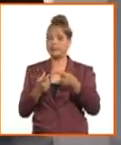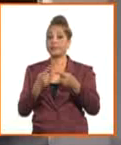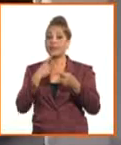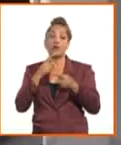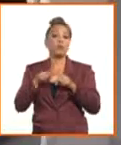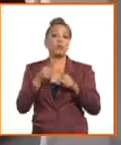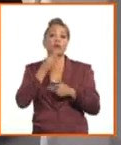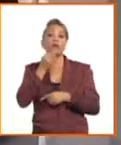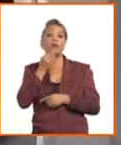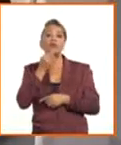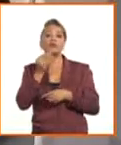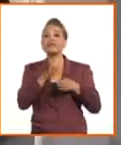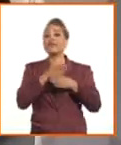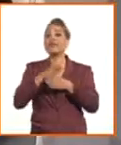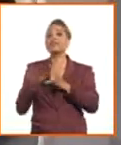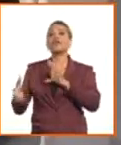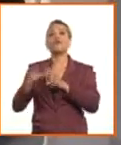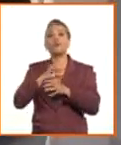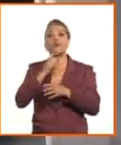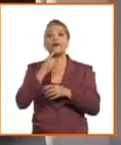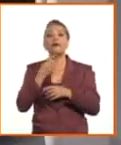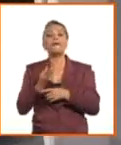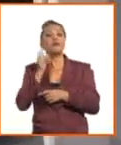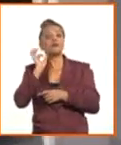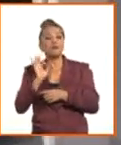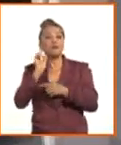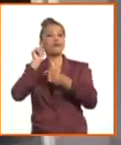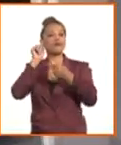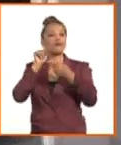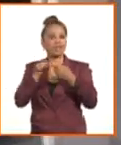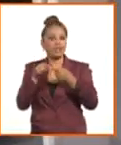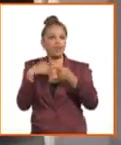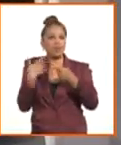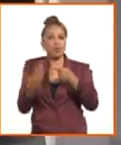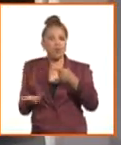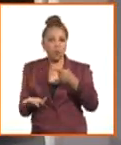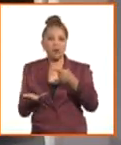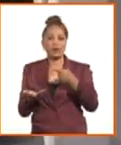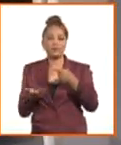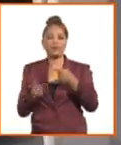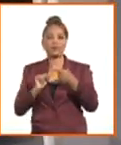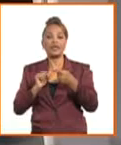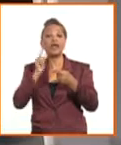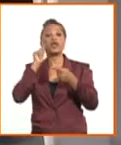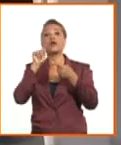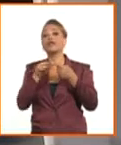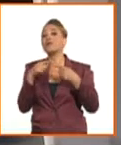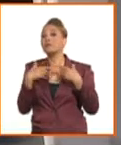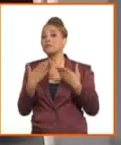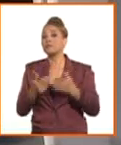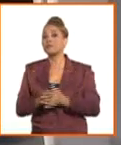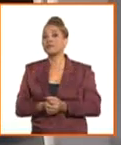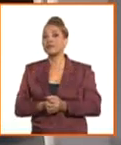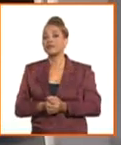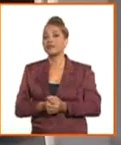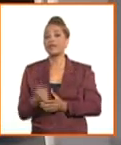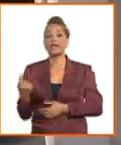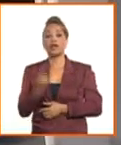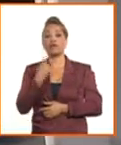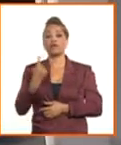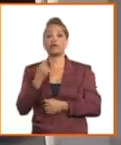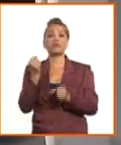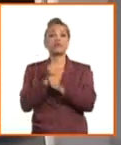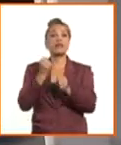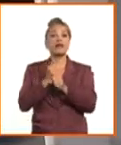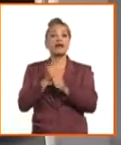llegar a él por diferentes vías, pero no podemos perder de vista cuál es el objetivo estratégico. El objetivo estratégico es que nosotros operemos en